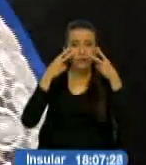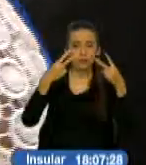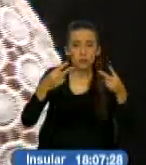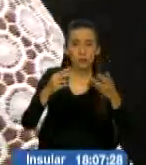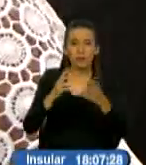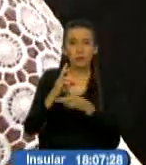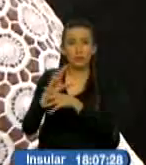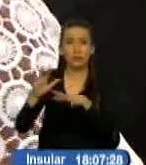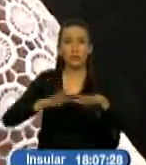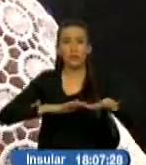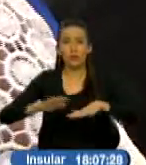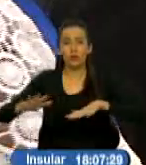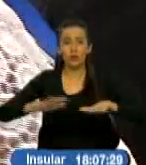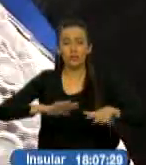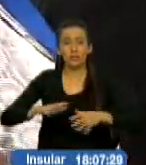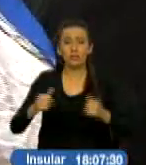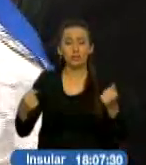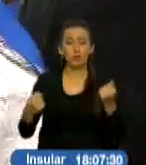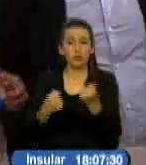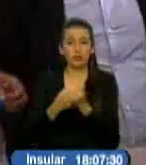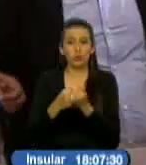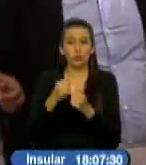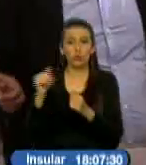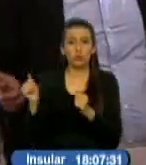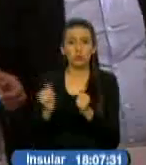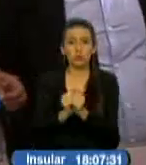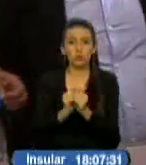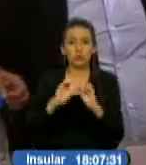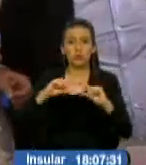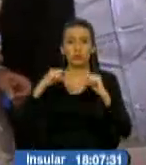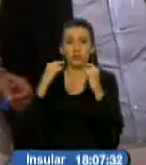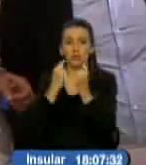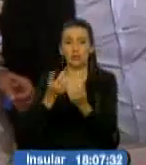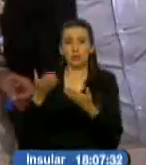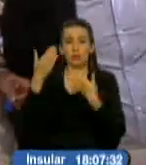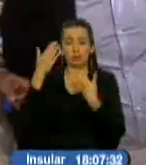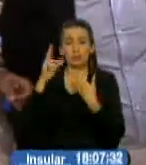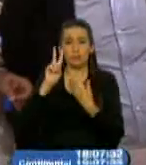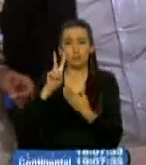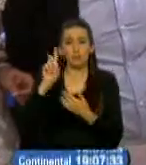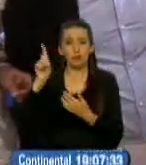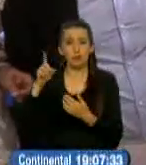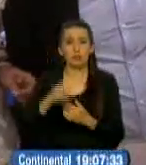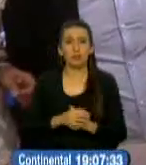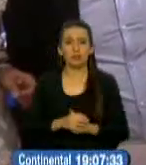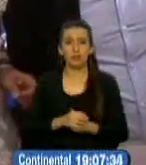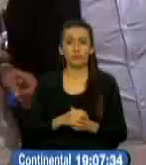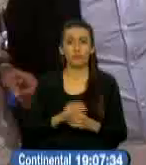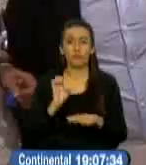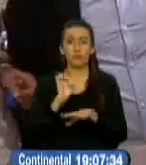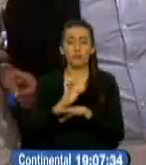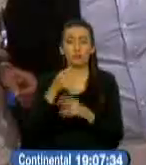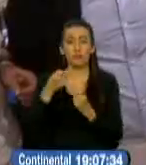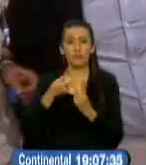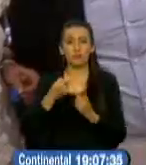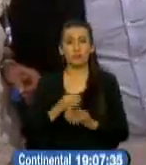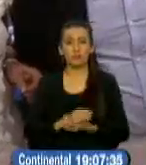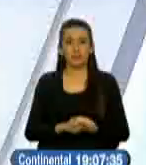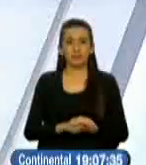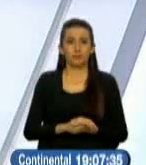que realiza de forma paralela con su representación de la Alianza Creo Suma ante el máximo organismo electoral. Alex Llanos, Ecuador